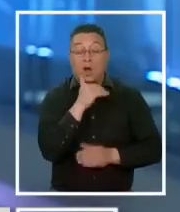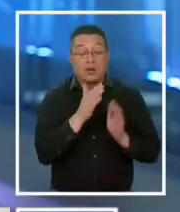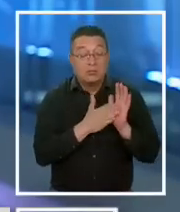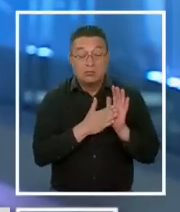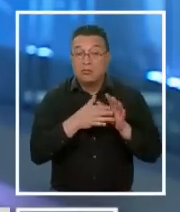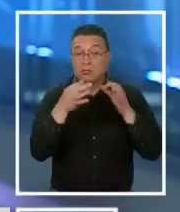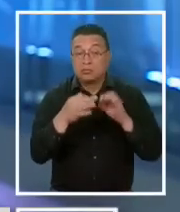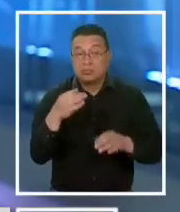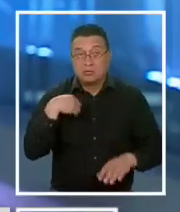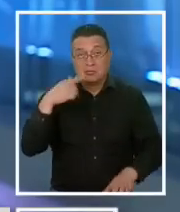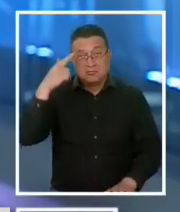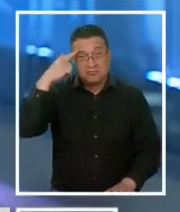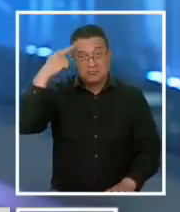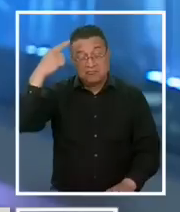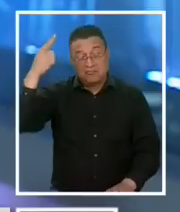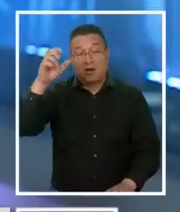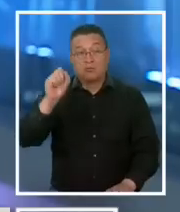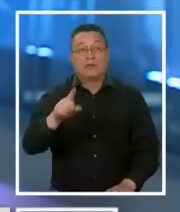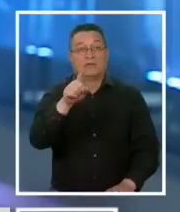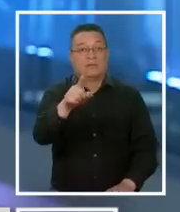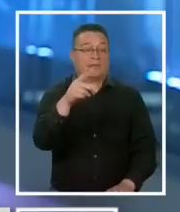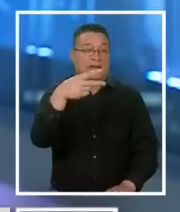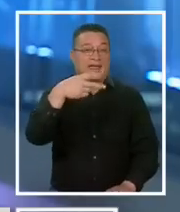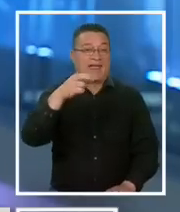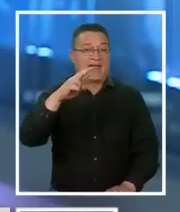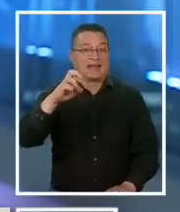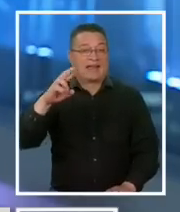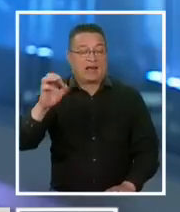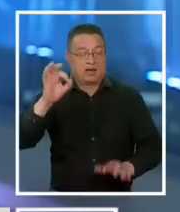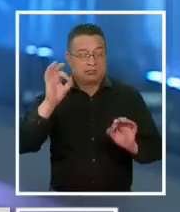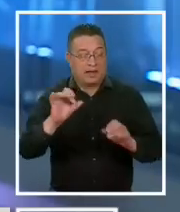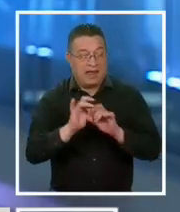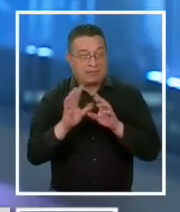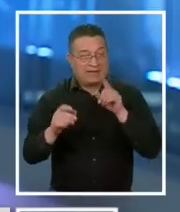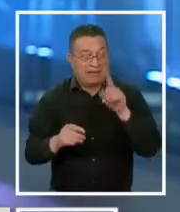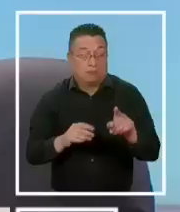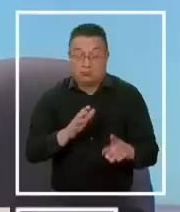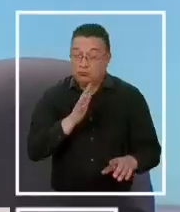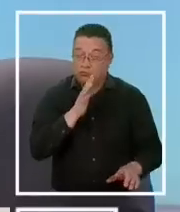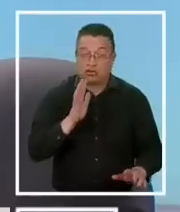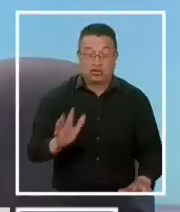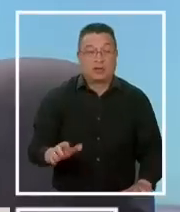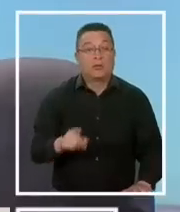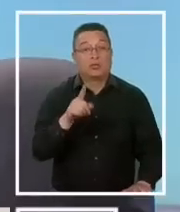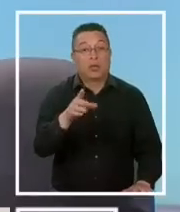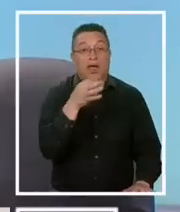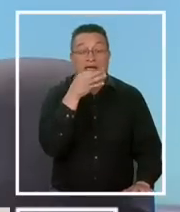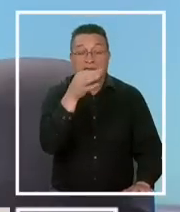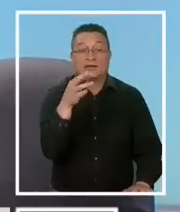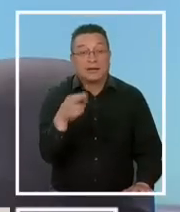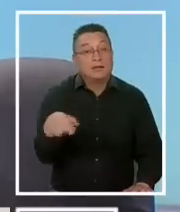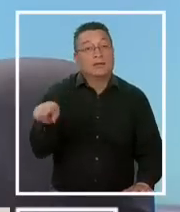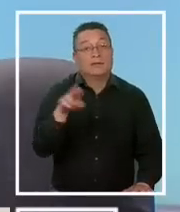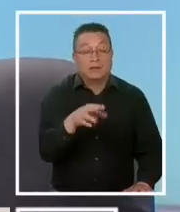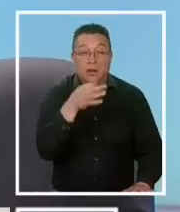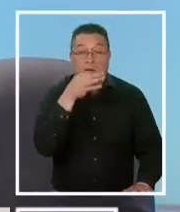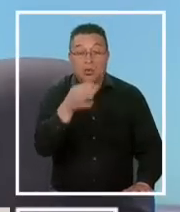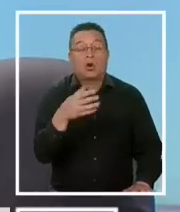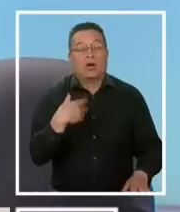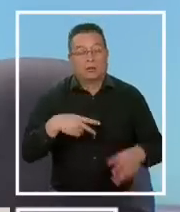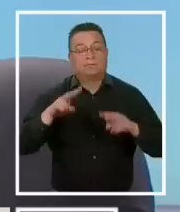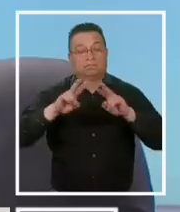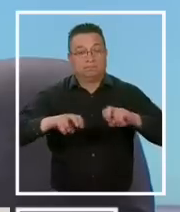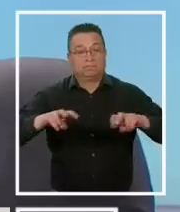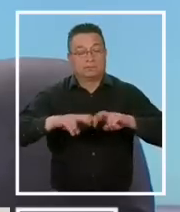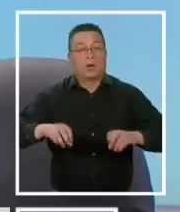en particular para pensar que vengan de la señora en particular Usted dijo que lo acaba de decir nuevamente cierto que va a realizar